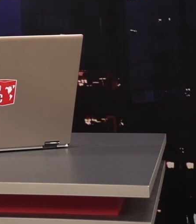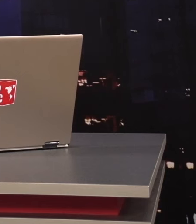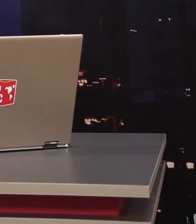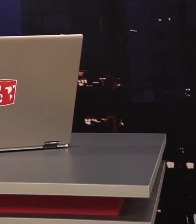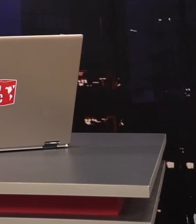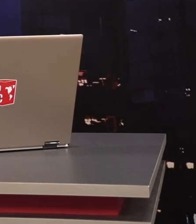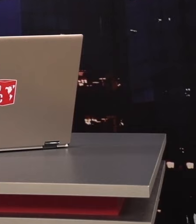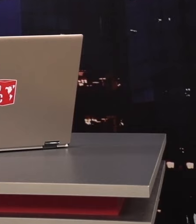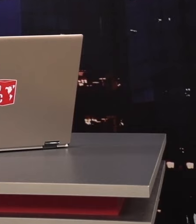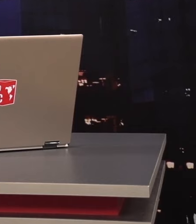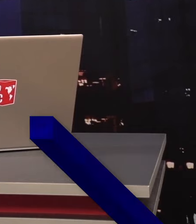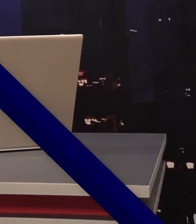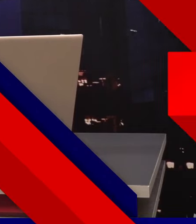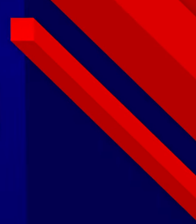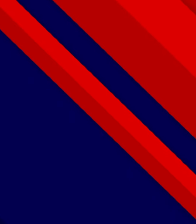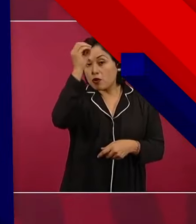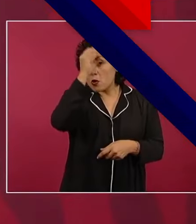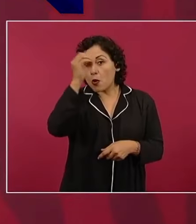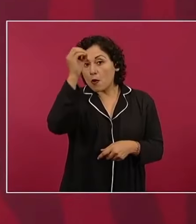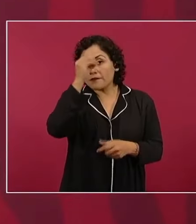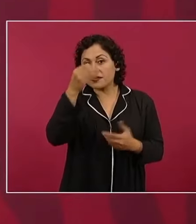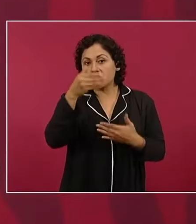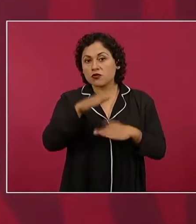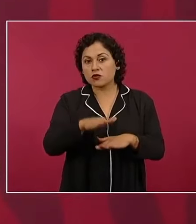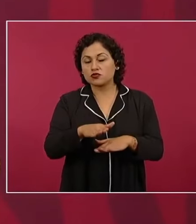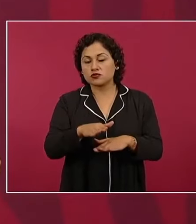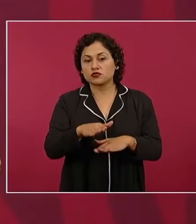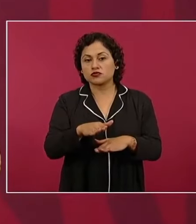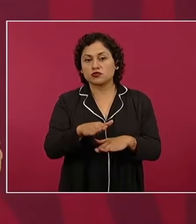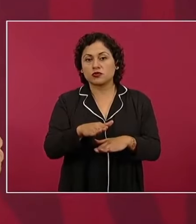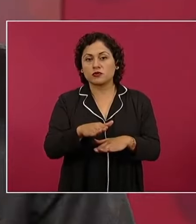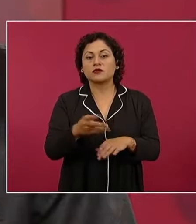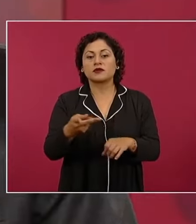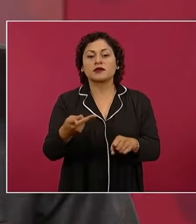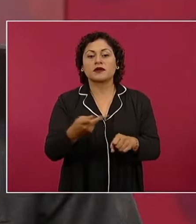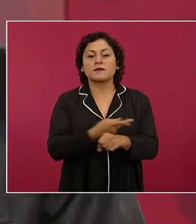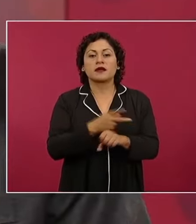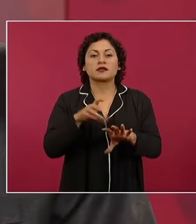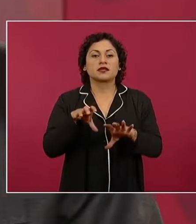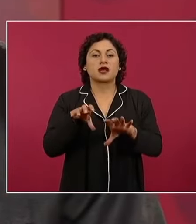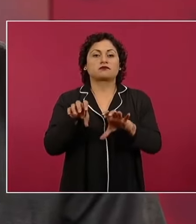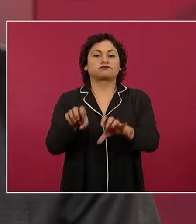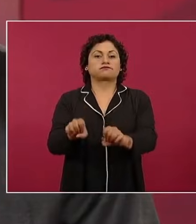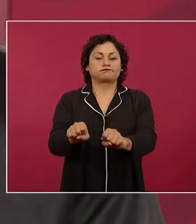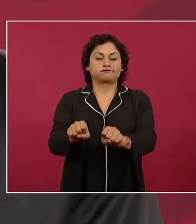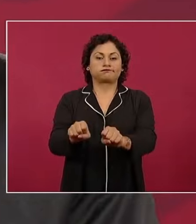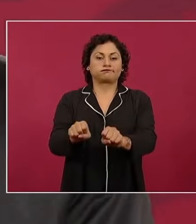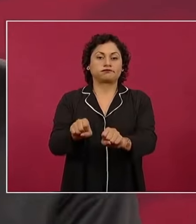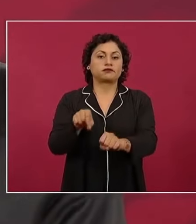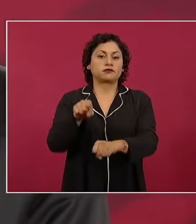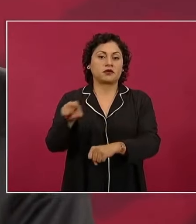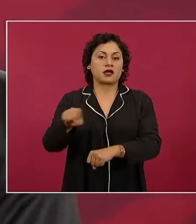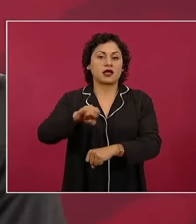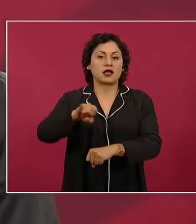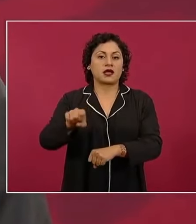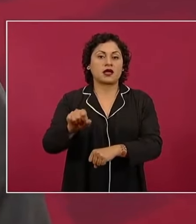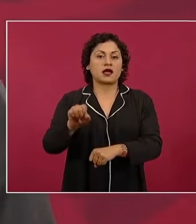fueron cesados, inhabilitados también. Sobre la detención de Jaime